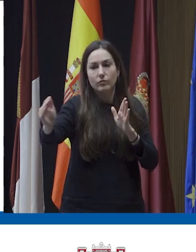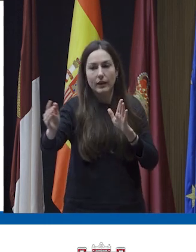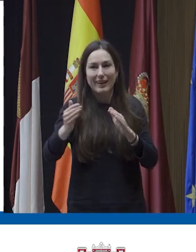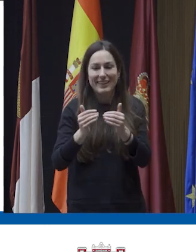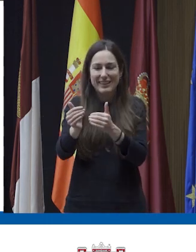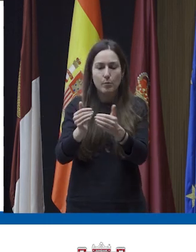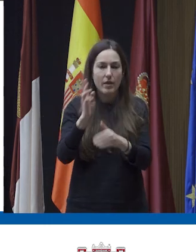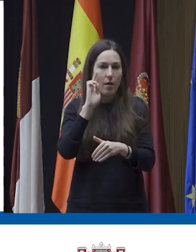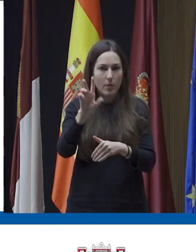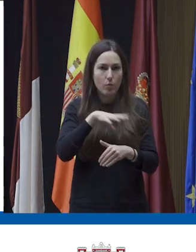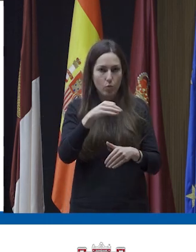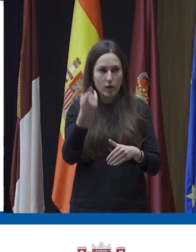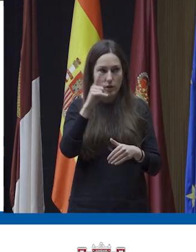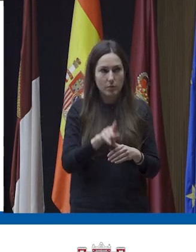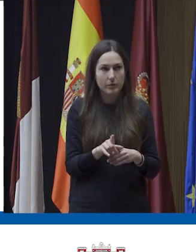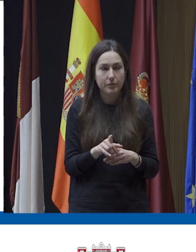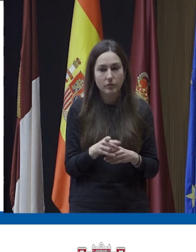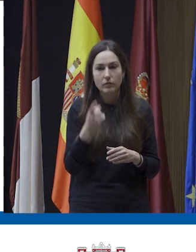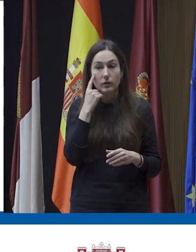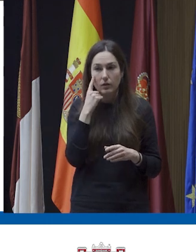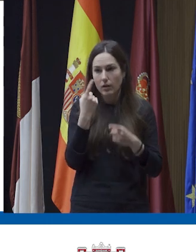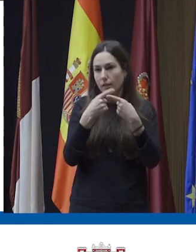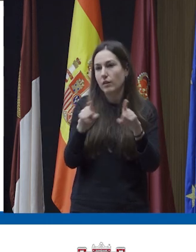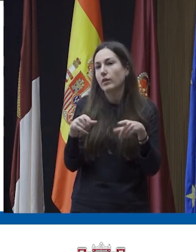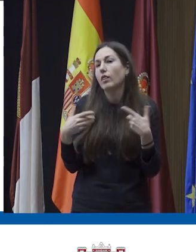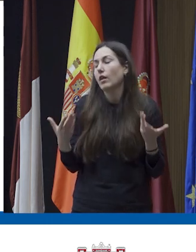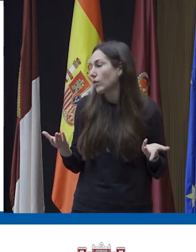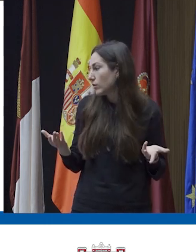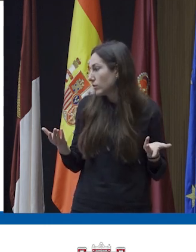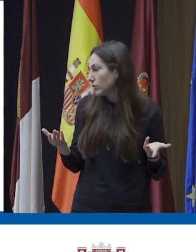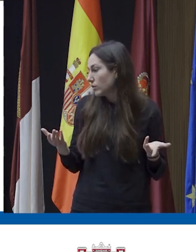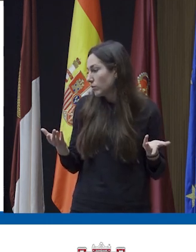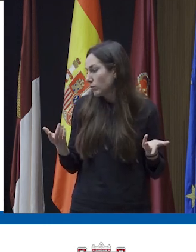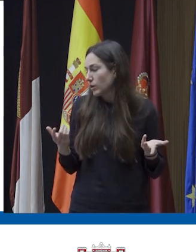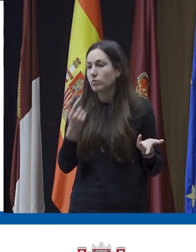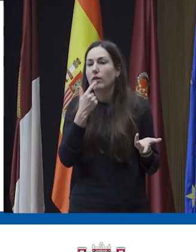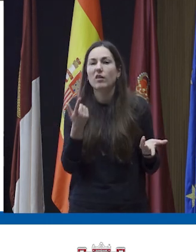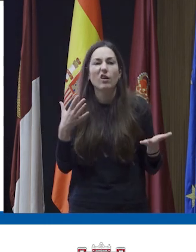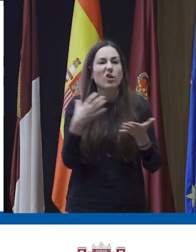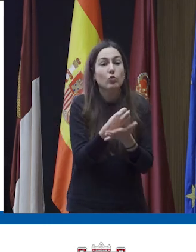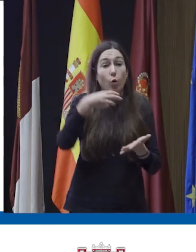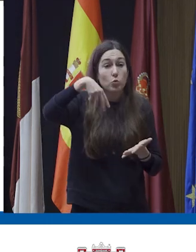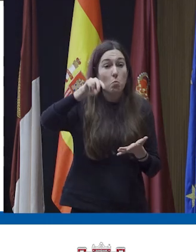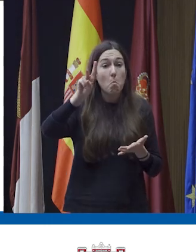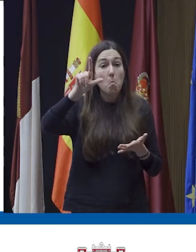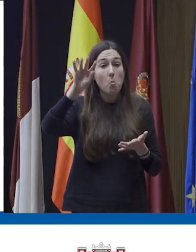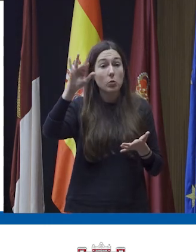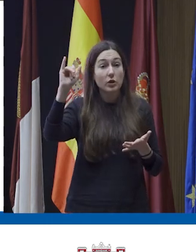intermedia, ¿vale? Ahora vais a ver por qué es la diferencia, entonces, por qué no nos ponemos todos multifocales y vamos a ver por